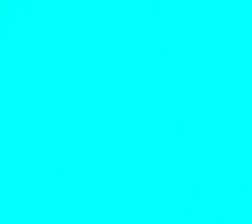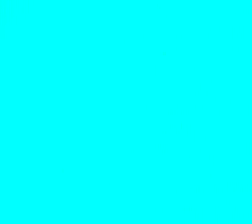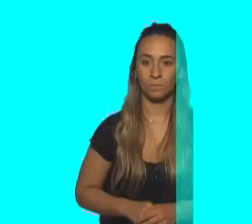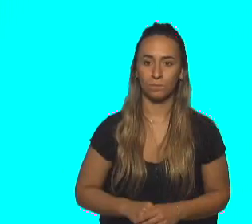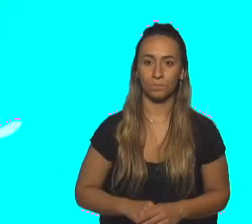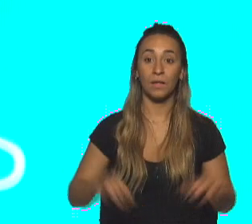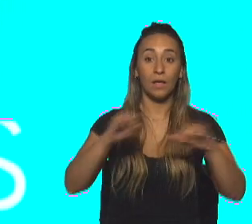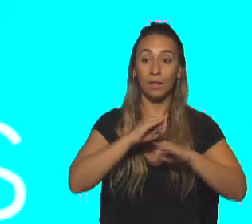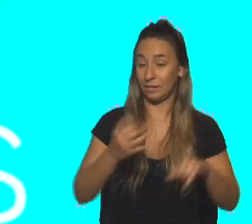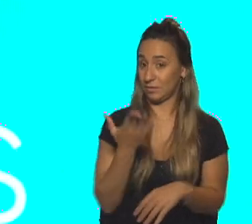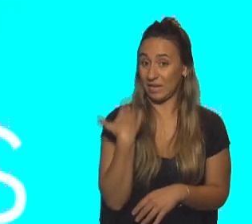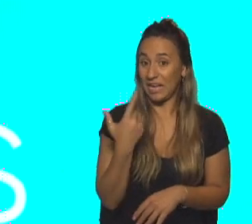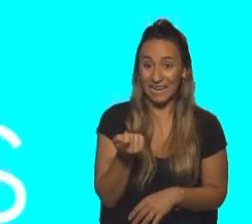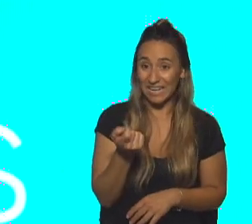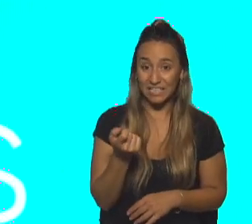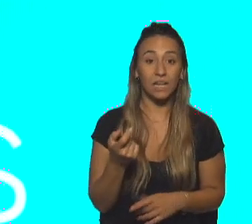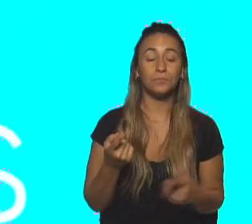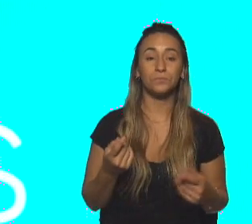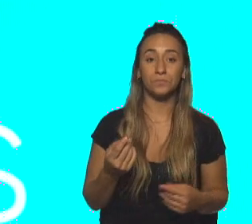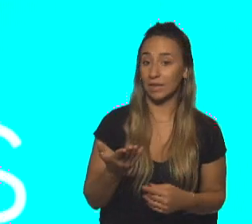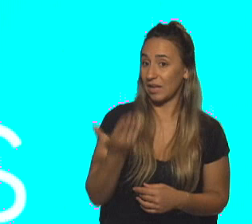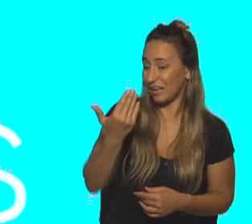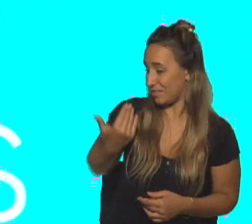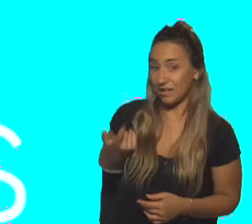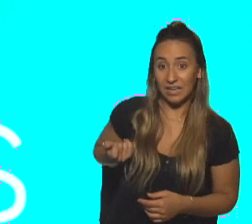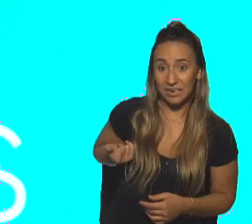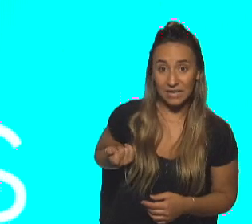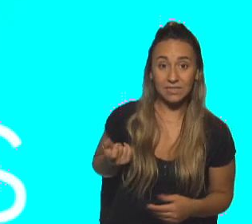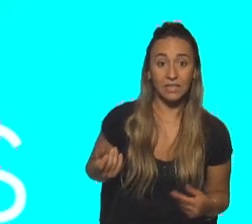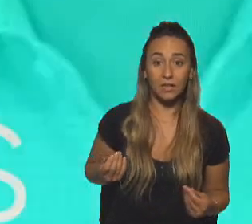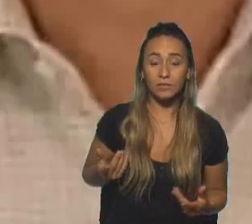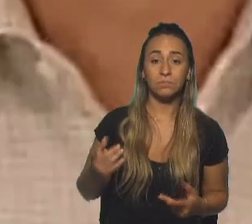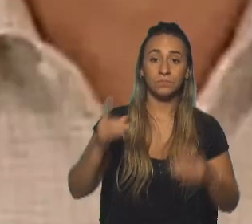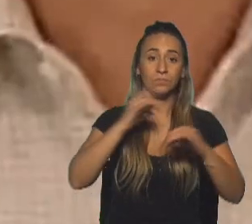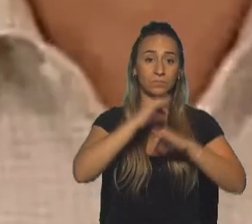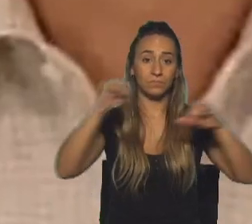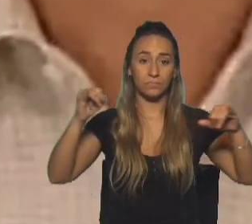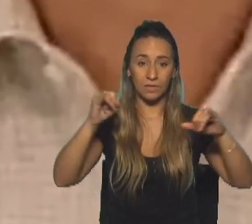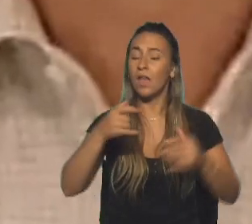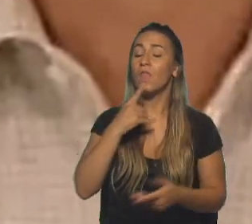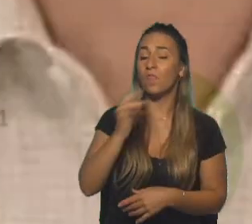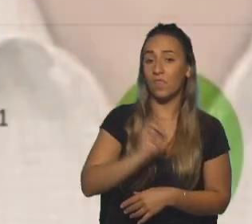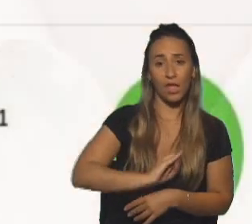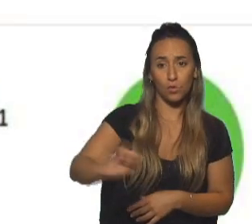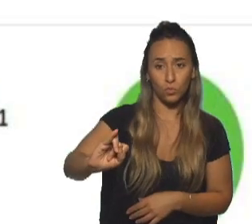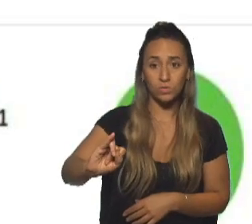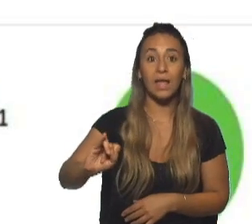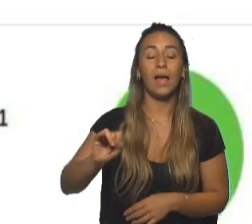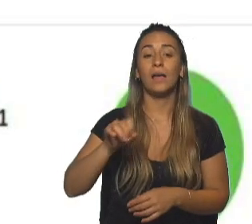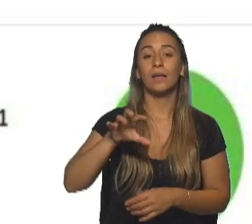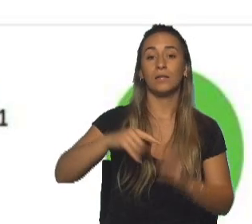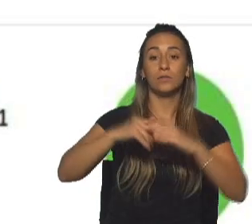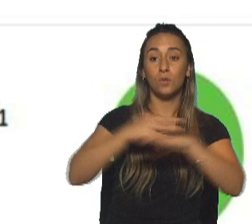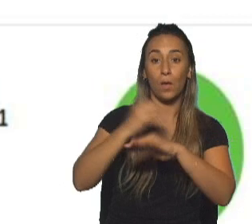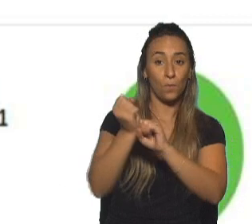La información es de último momento. Sucedió hace instantes una denuncia presentada en Bariloche. Lo